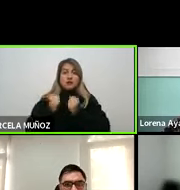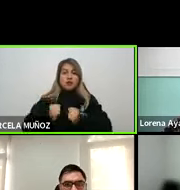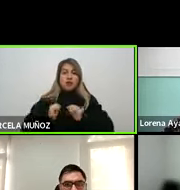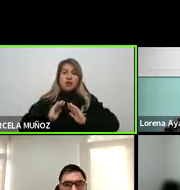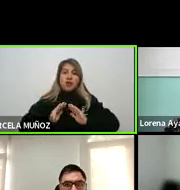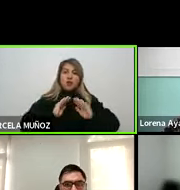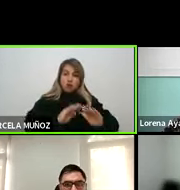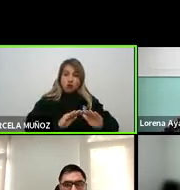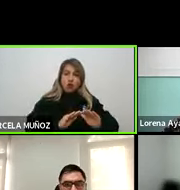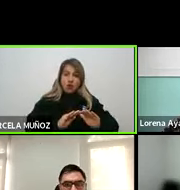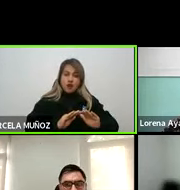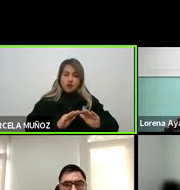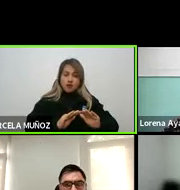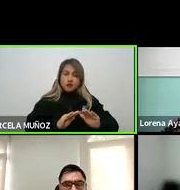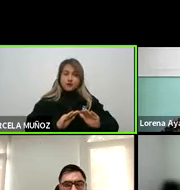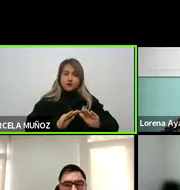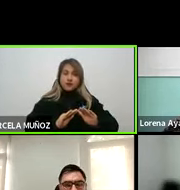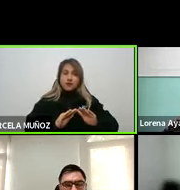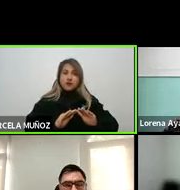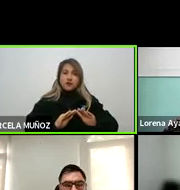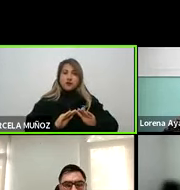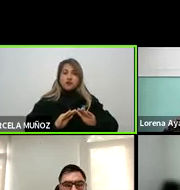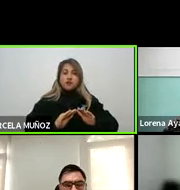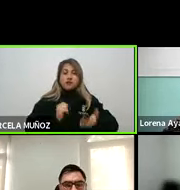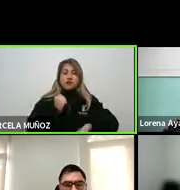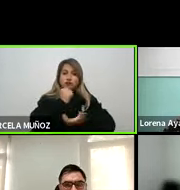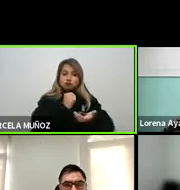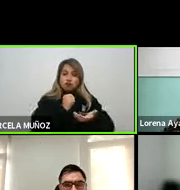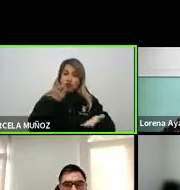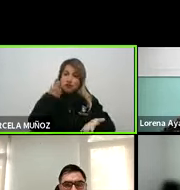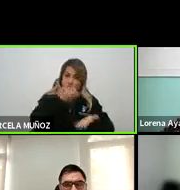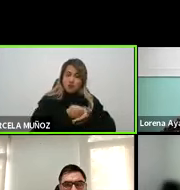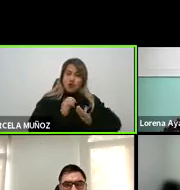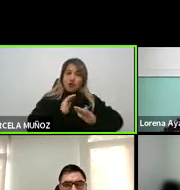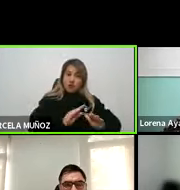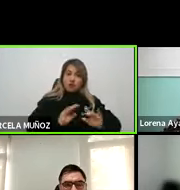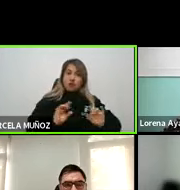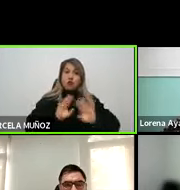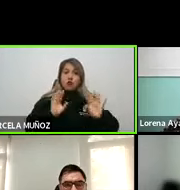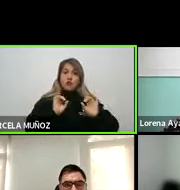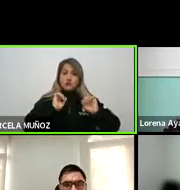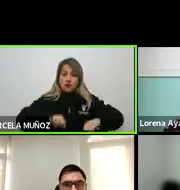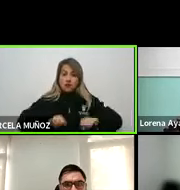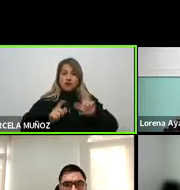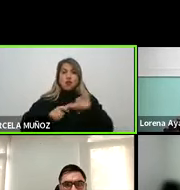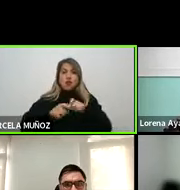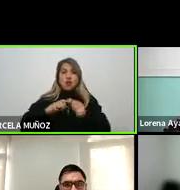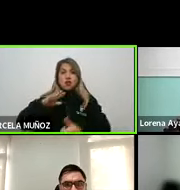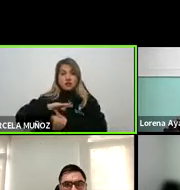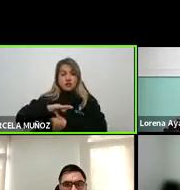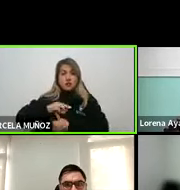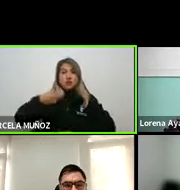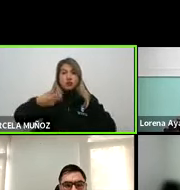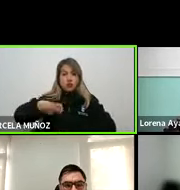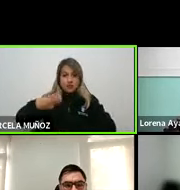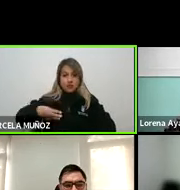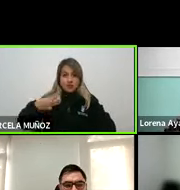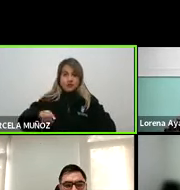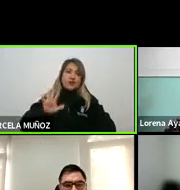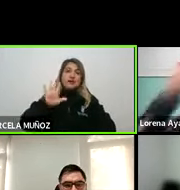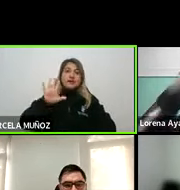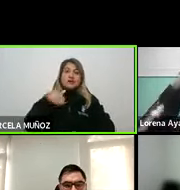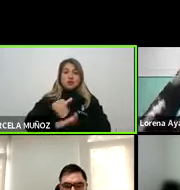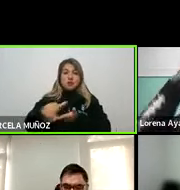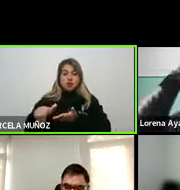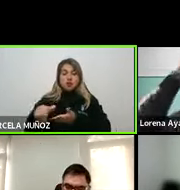se le va a llevar desde el municipio si se aprueba por el Consejo Municipal. Serían 5 millones